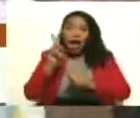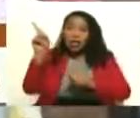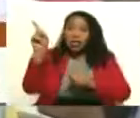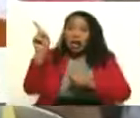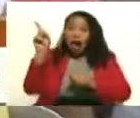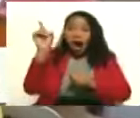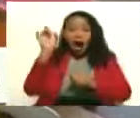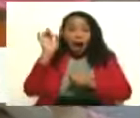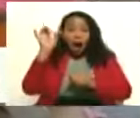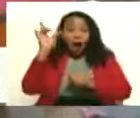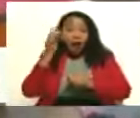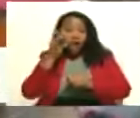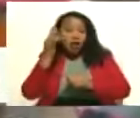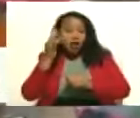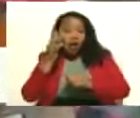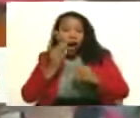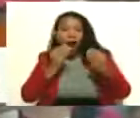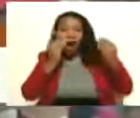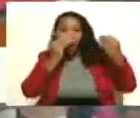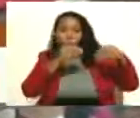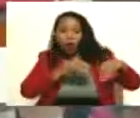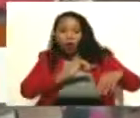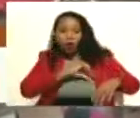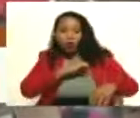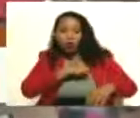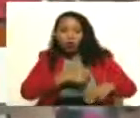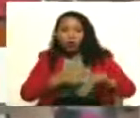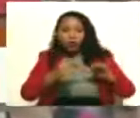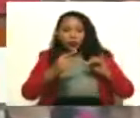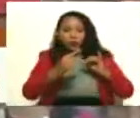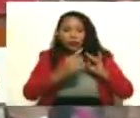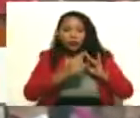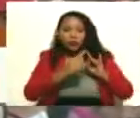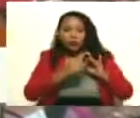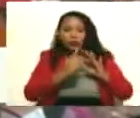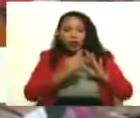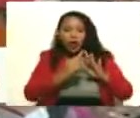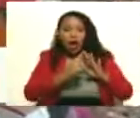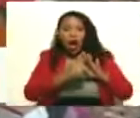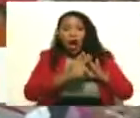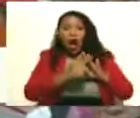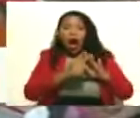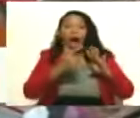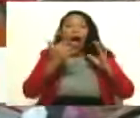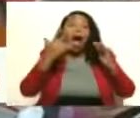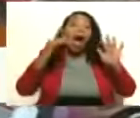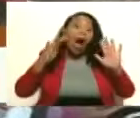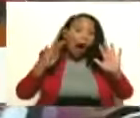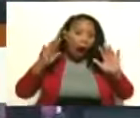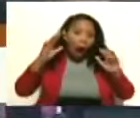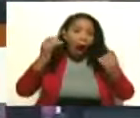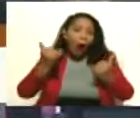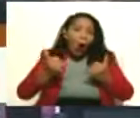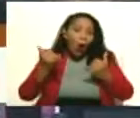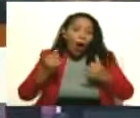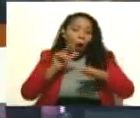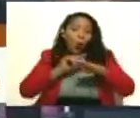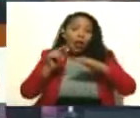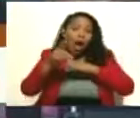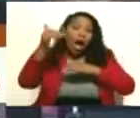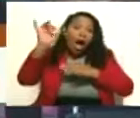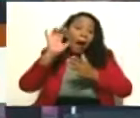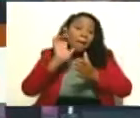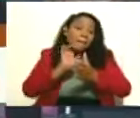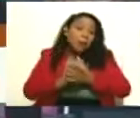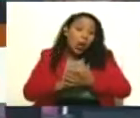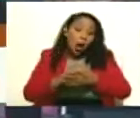debe prevalecer es el acuerdo de Ginebra. Ah, que ahora basado en que Guyana tiene amigos con